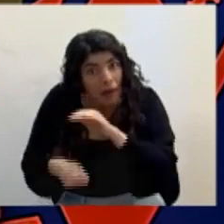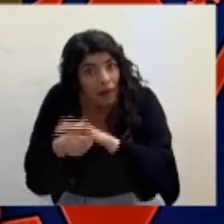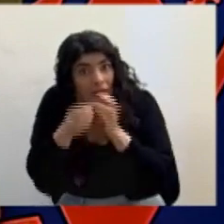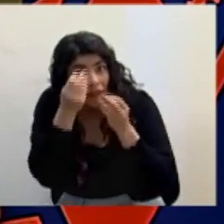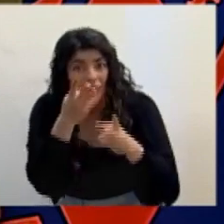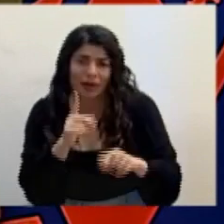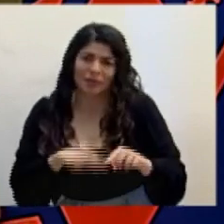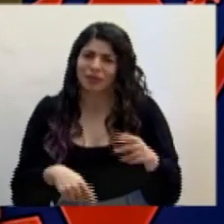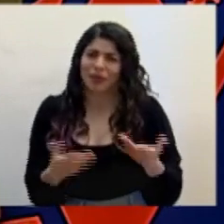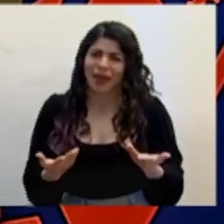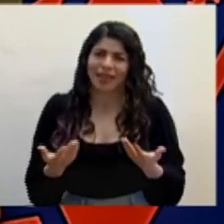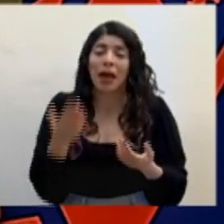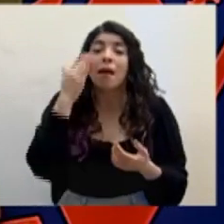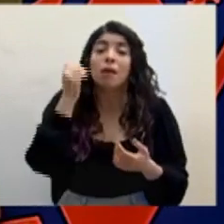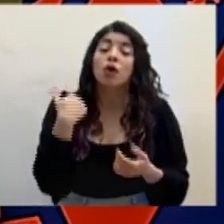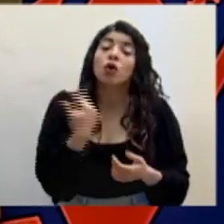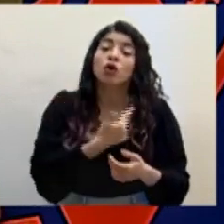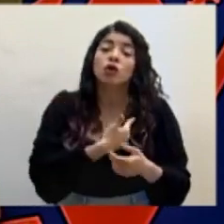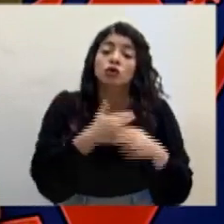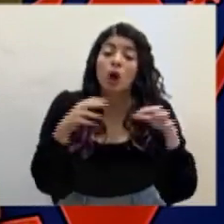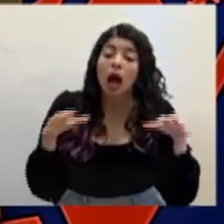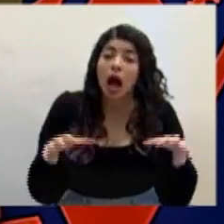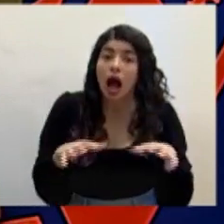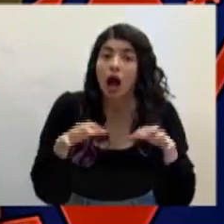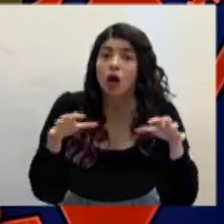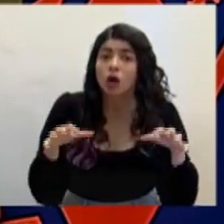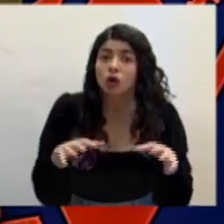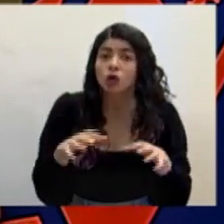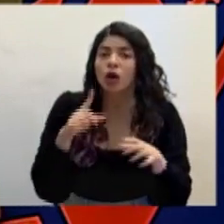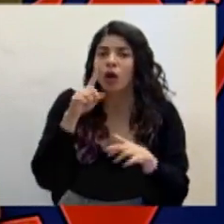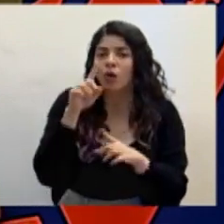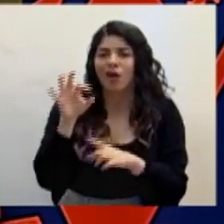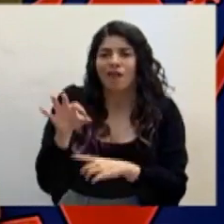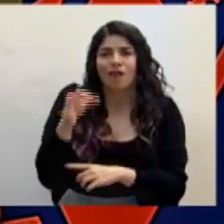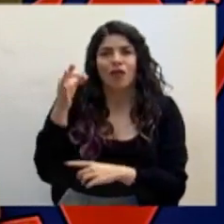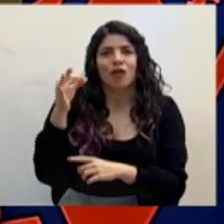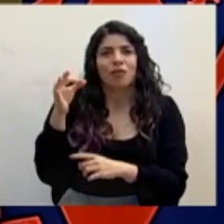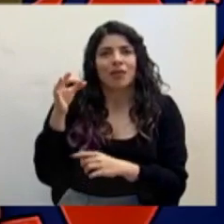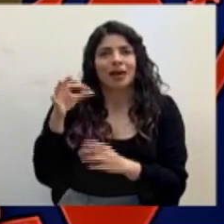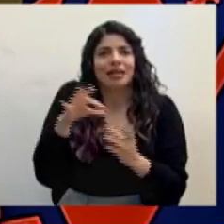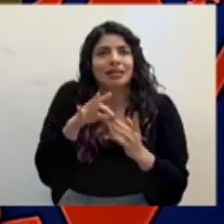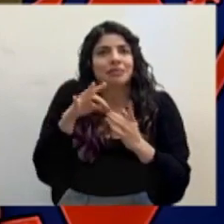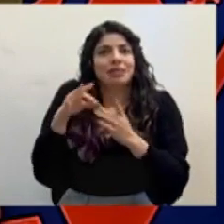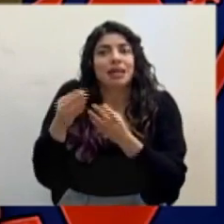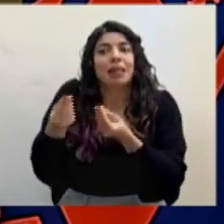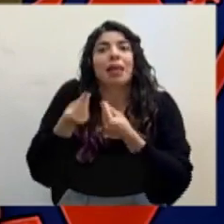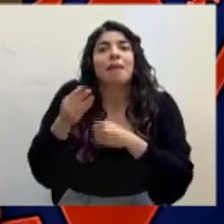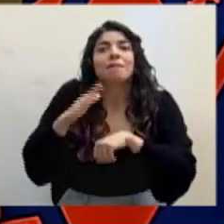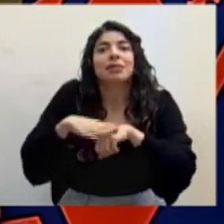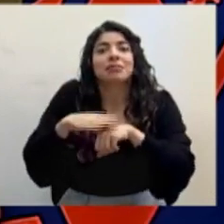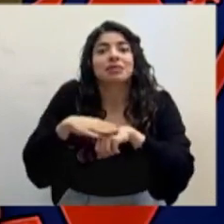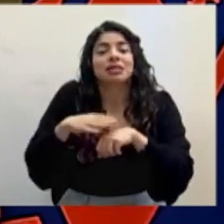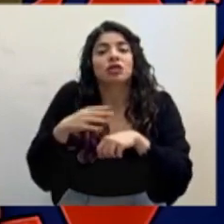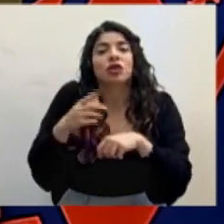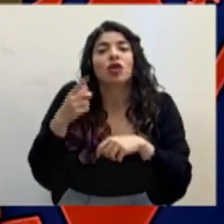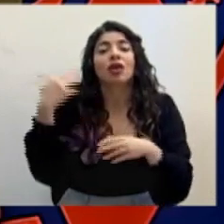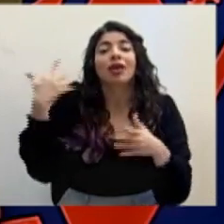a pesar de que estamos actuando con un régimen específico que nos permite romper